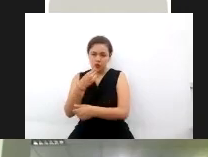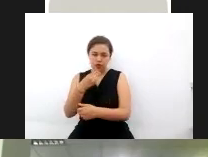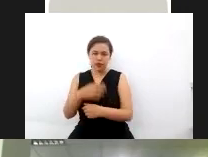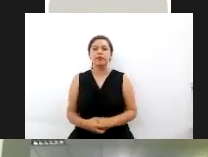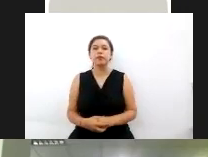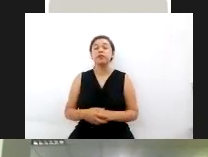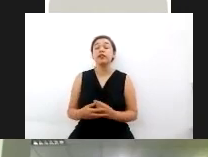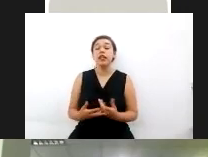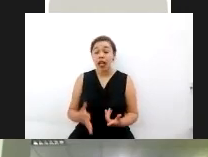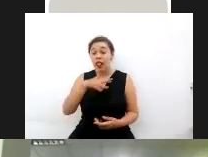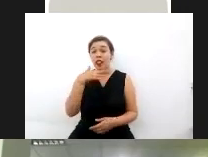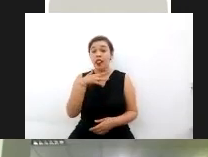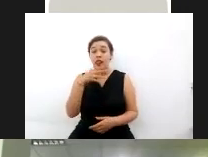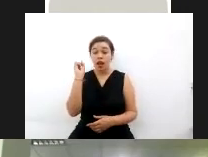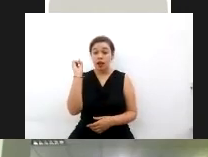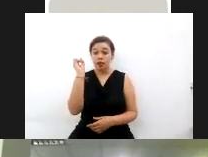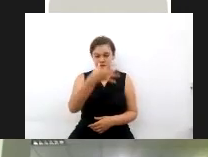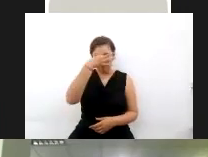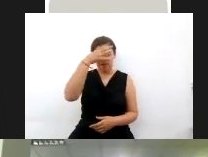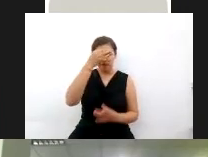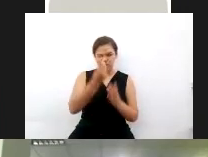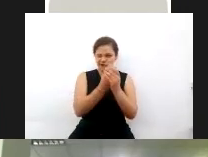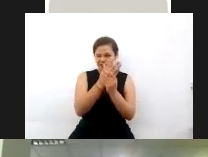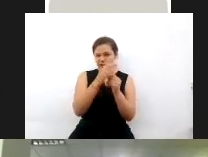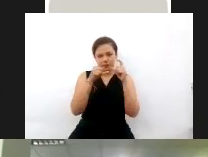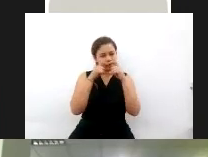la disposición final de residuos sanitarios,